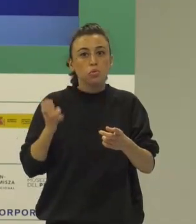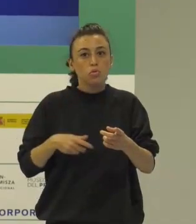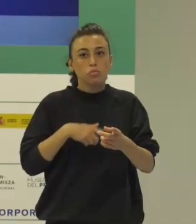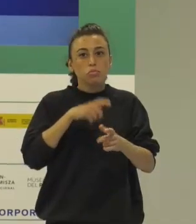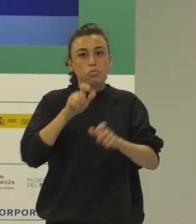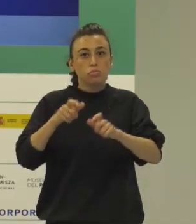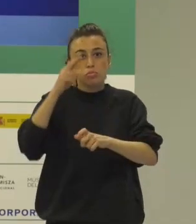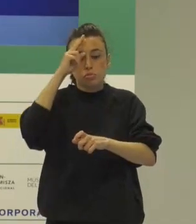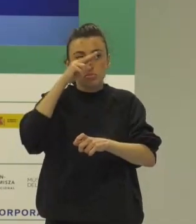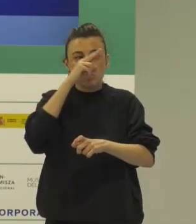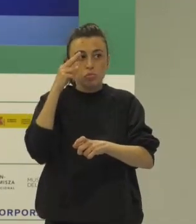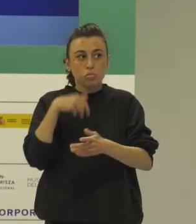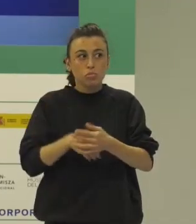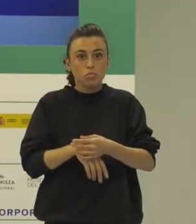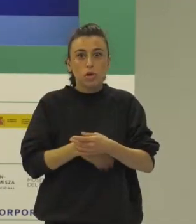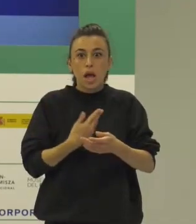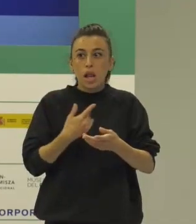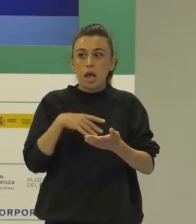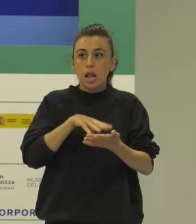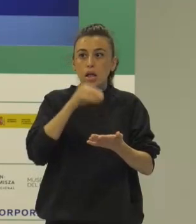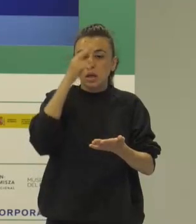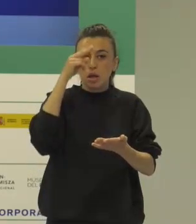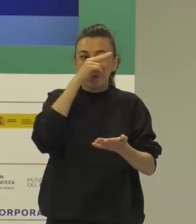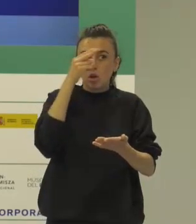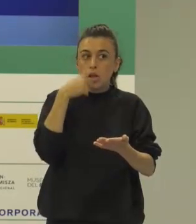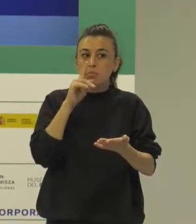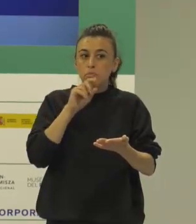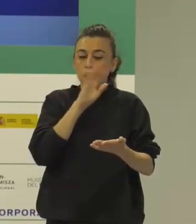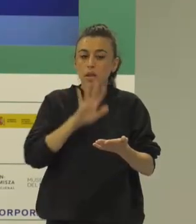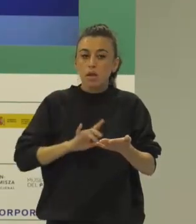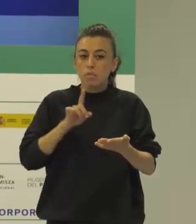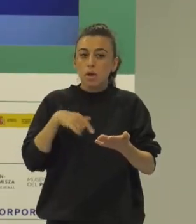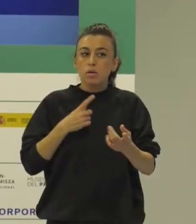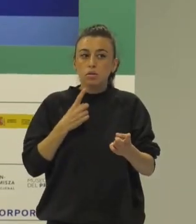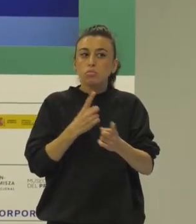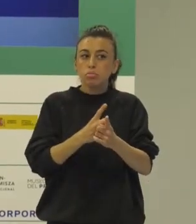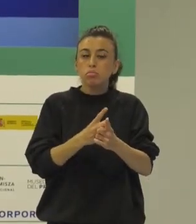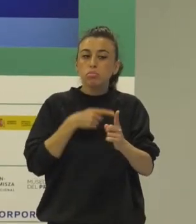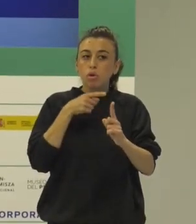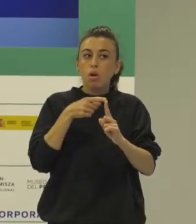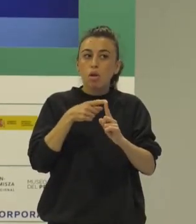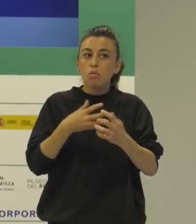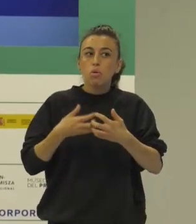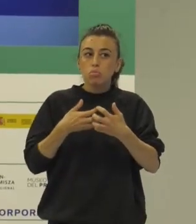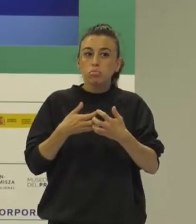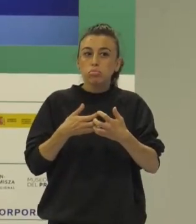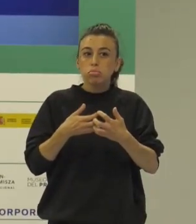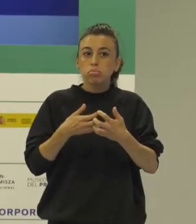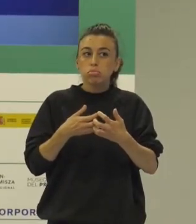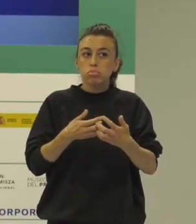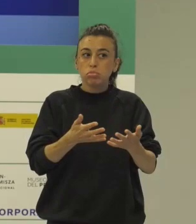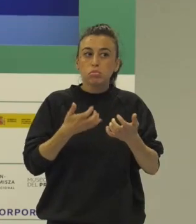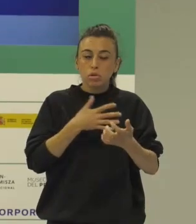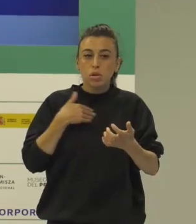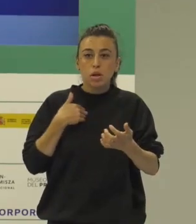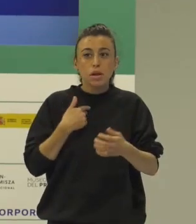periodistas, no solo los disidentes, sino la Iglesia Católica como un gran objetivo a batir también. Sí, definitivamente. La Iglesia Católica es